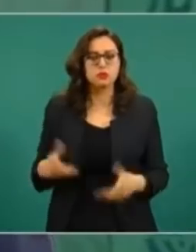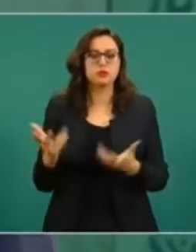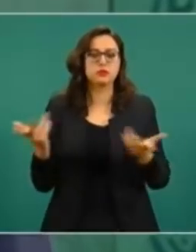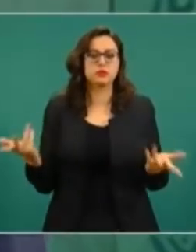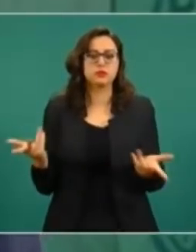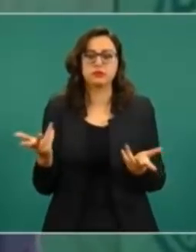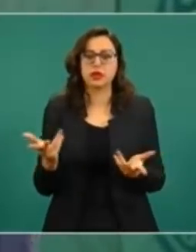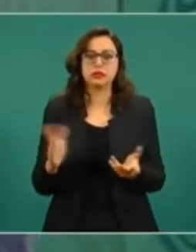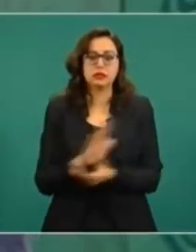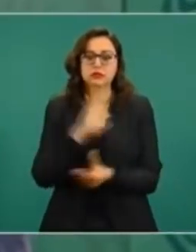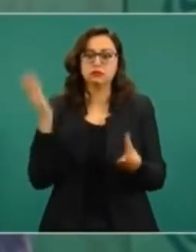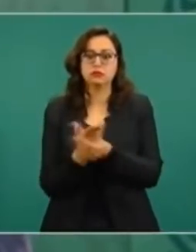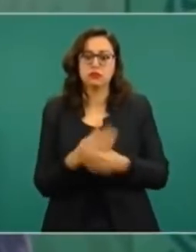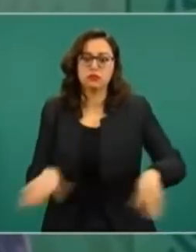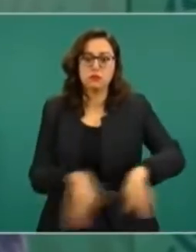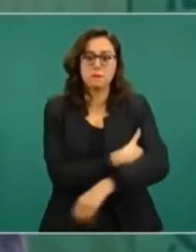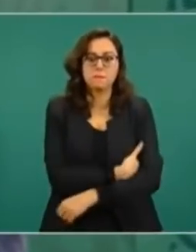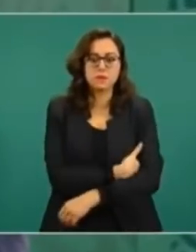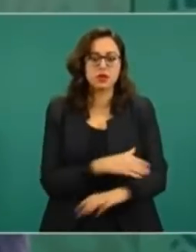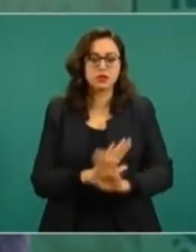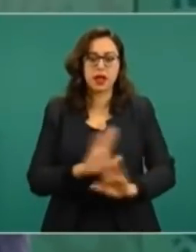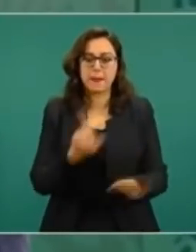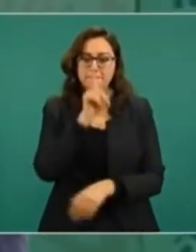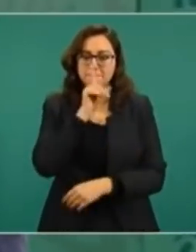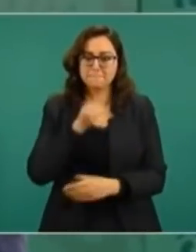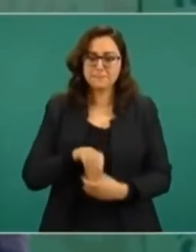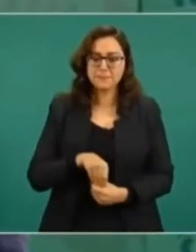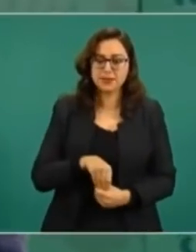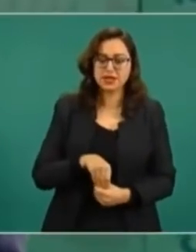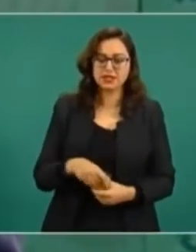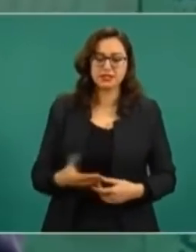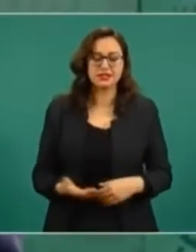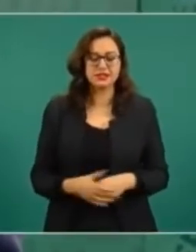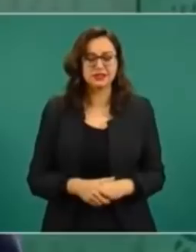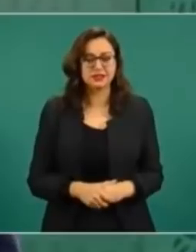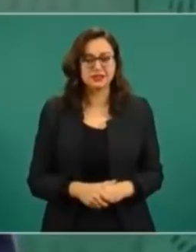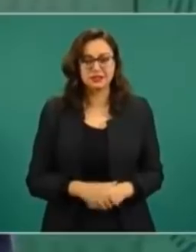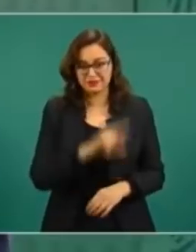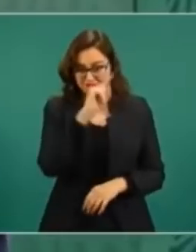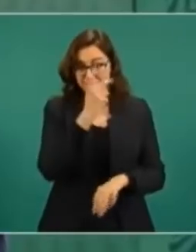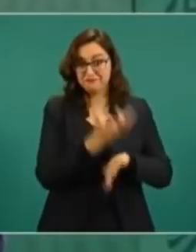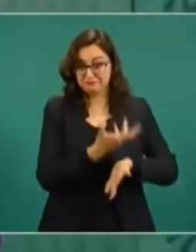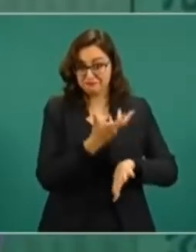dan carpetazo al asunto en Estados Unidos.